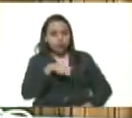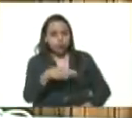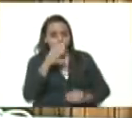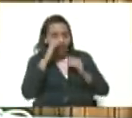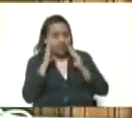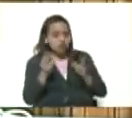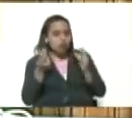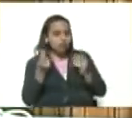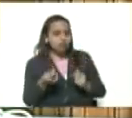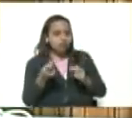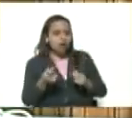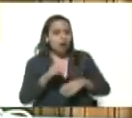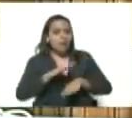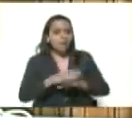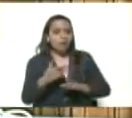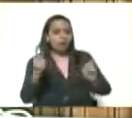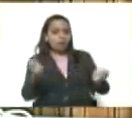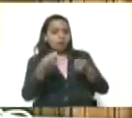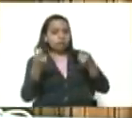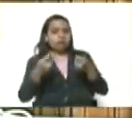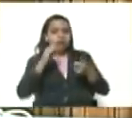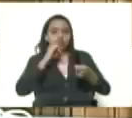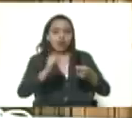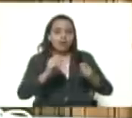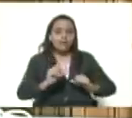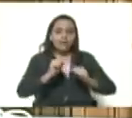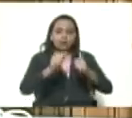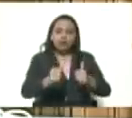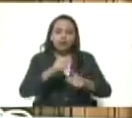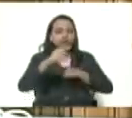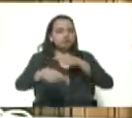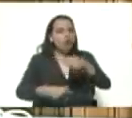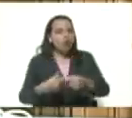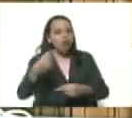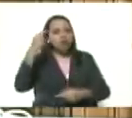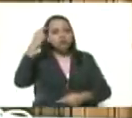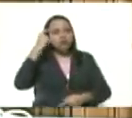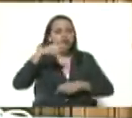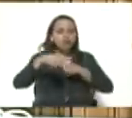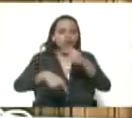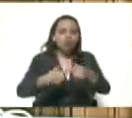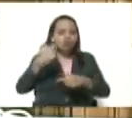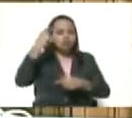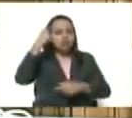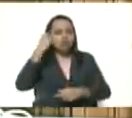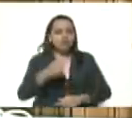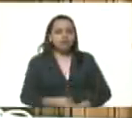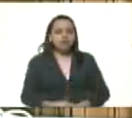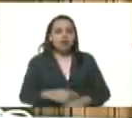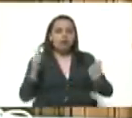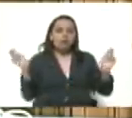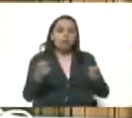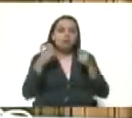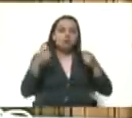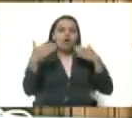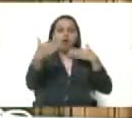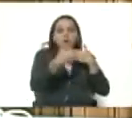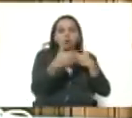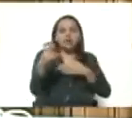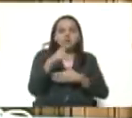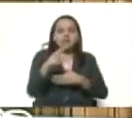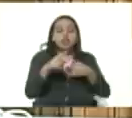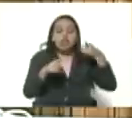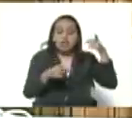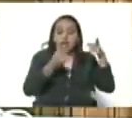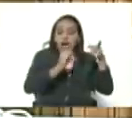pues. Porque la campaña que denuncié arrancó todos los días. Todos los días, campaña. Y van a pagar